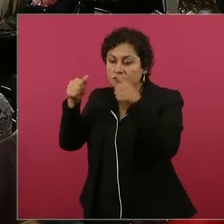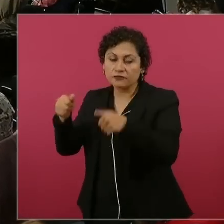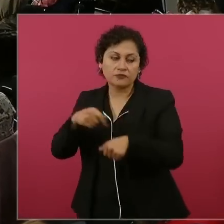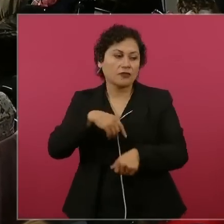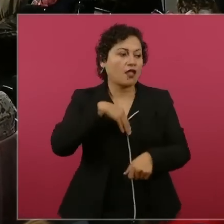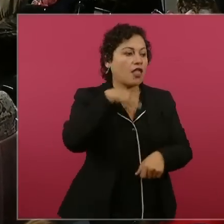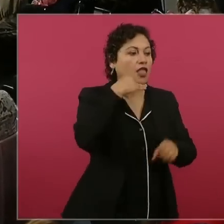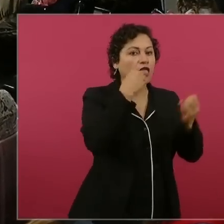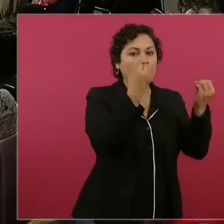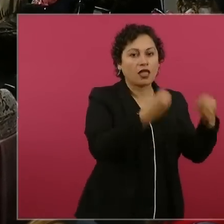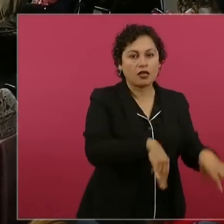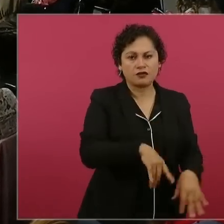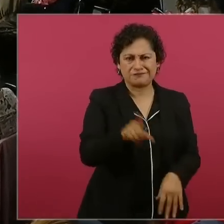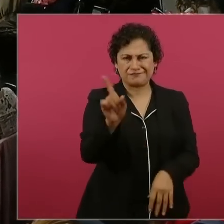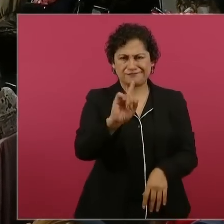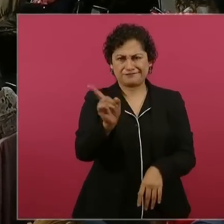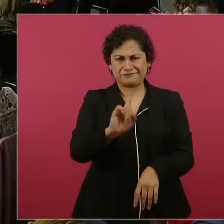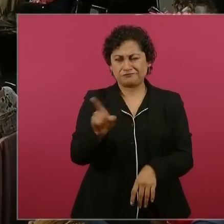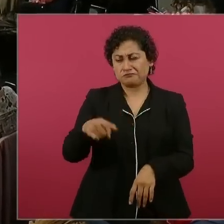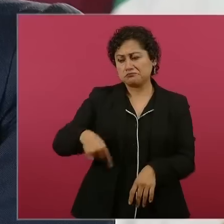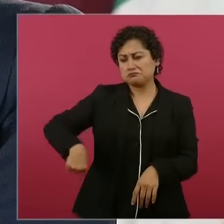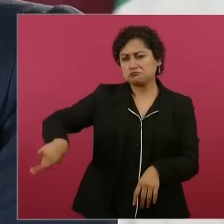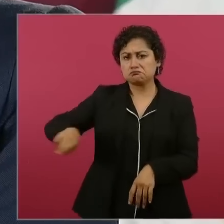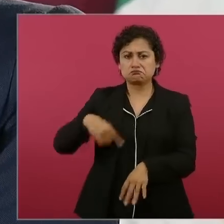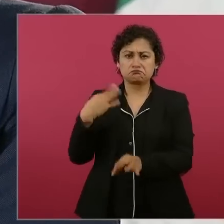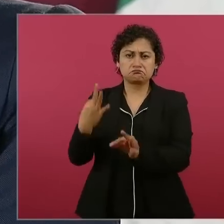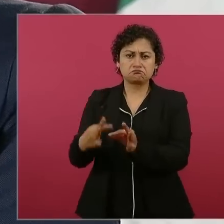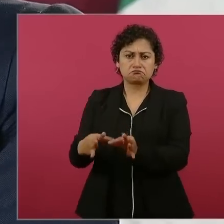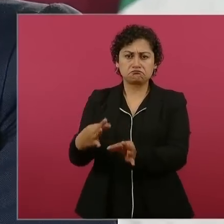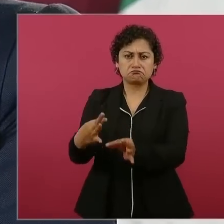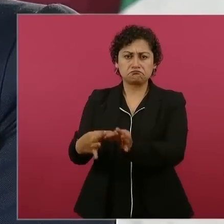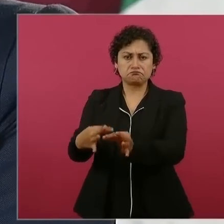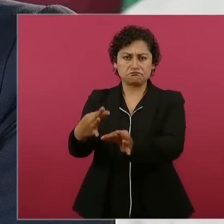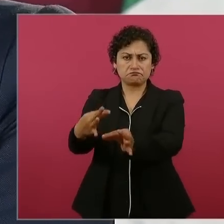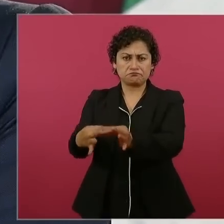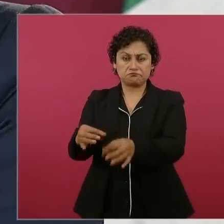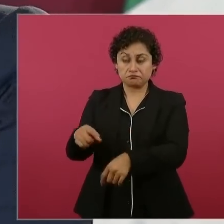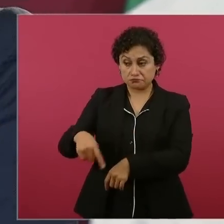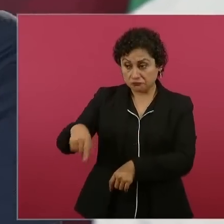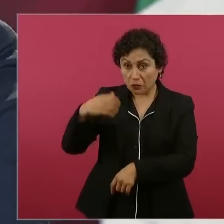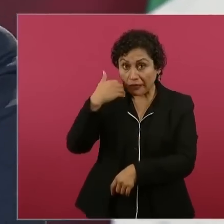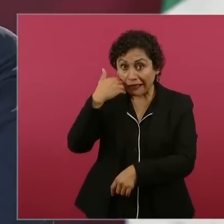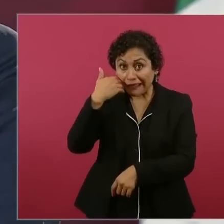se han portado muy bien los que aspiran a ser